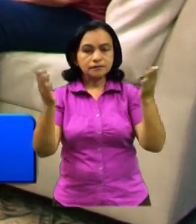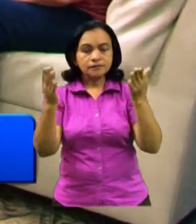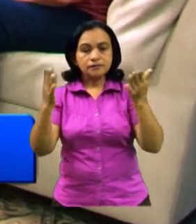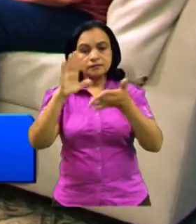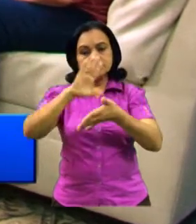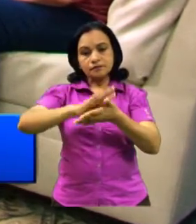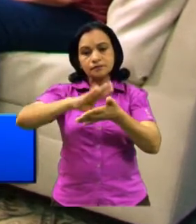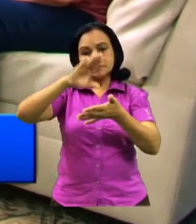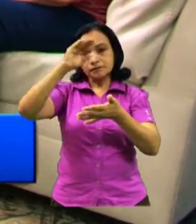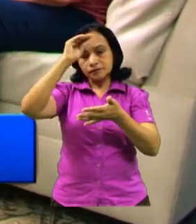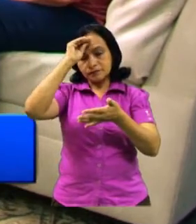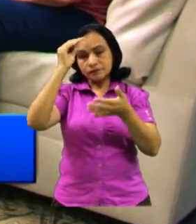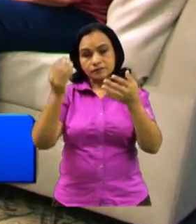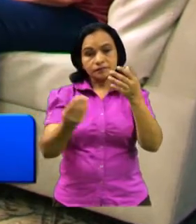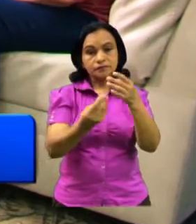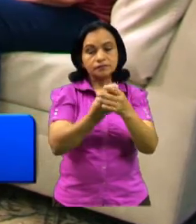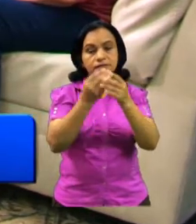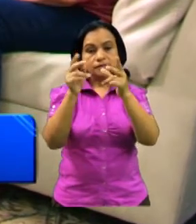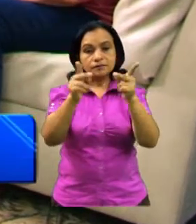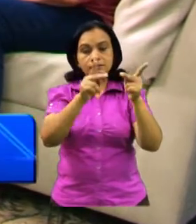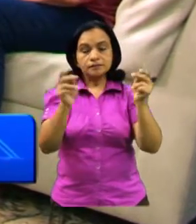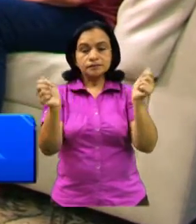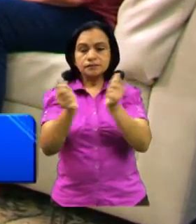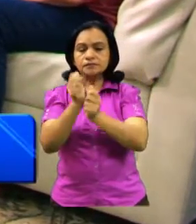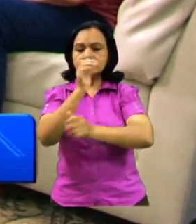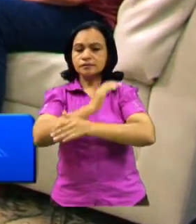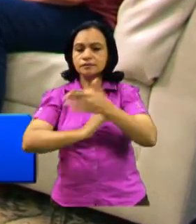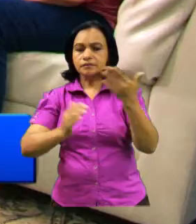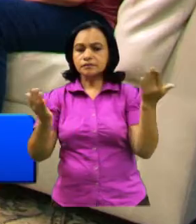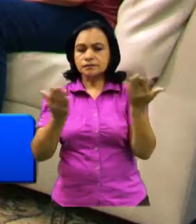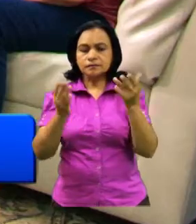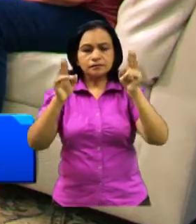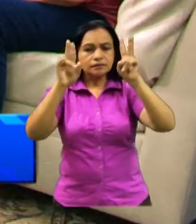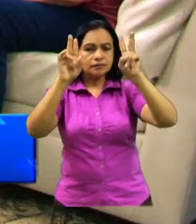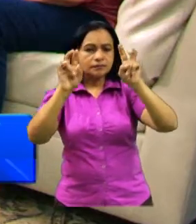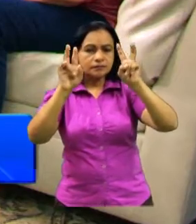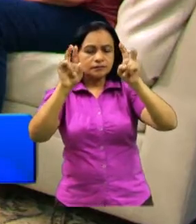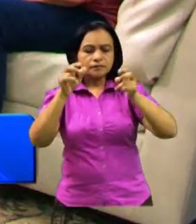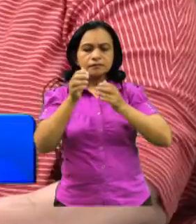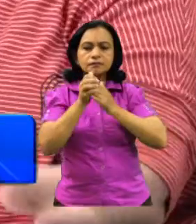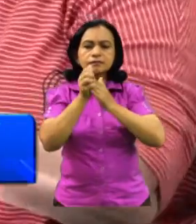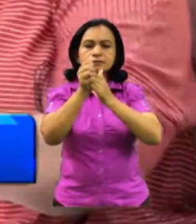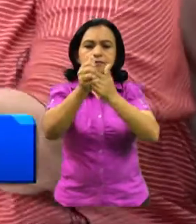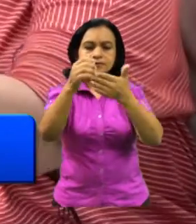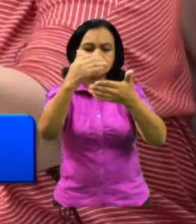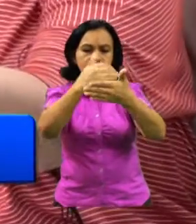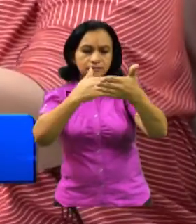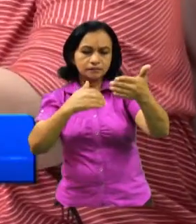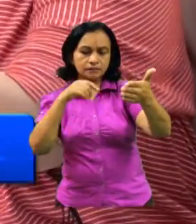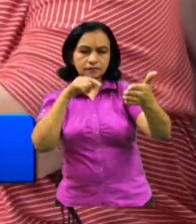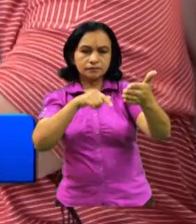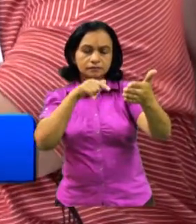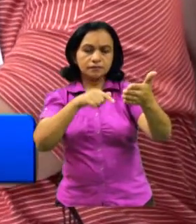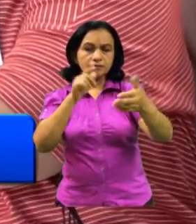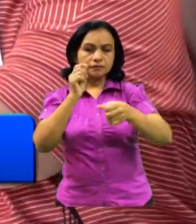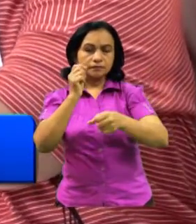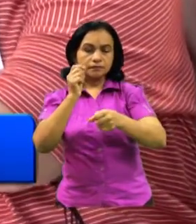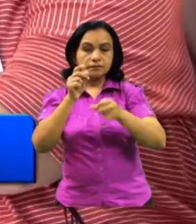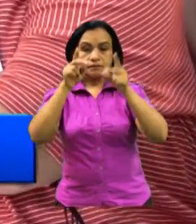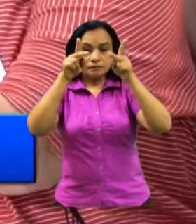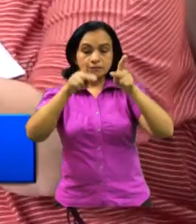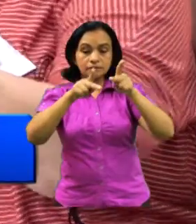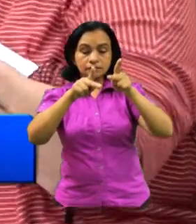la apropiación de lo que es la inclusión de las personas con discapacidad. ¿Qué contenido tiene la guía? Tenemos la guía para elaborar el